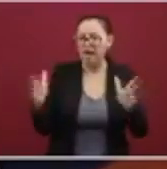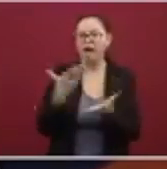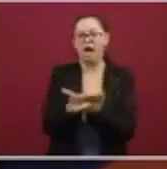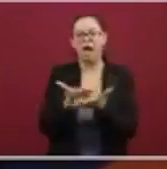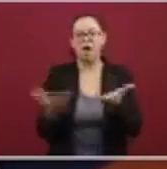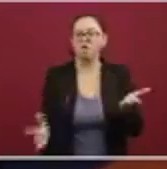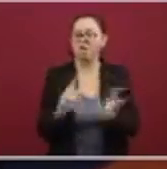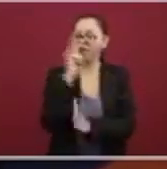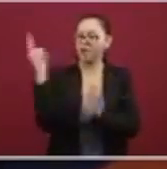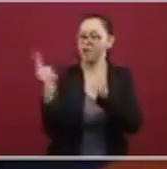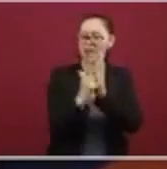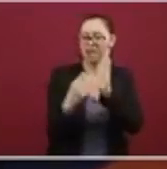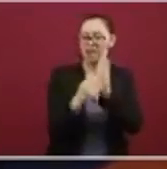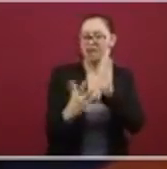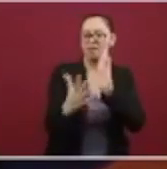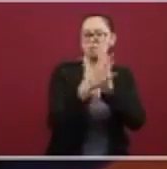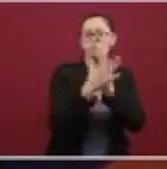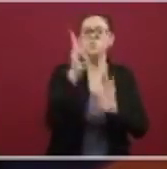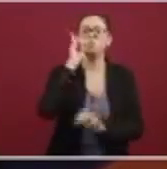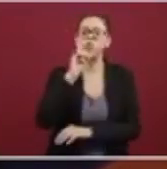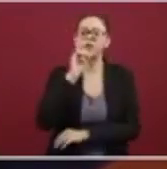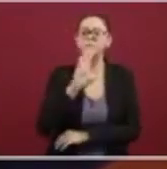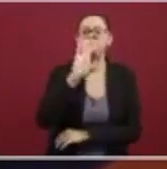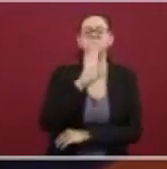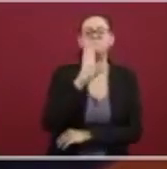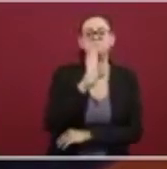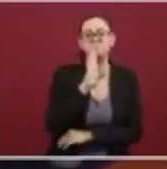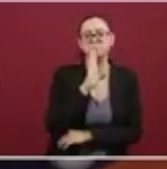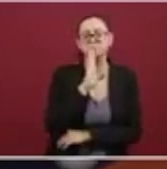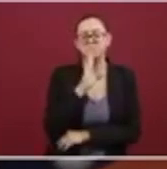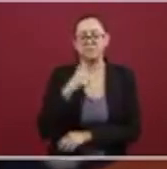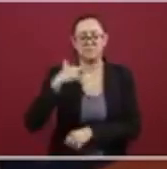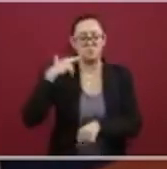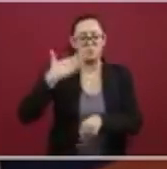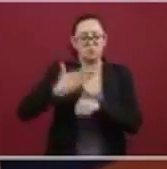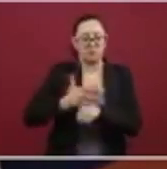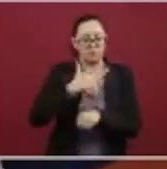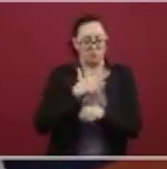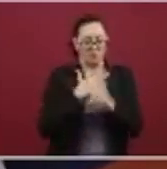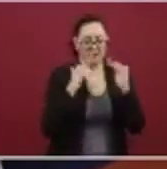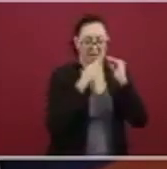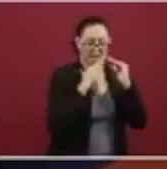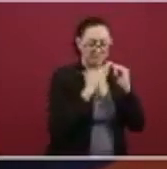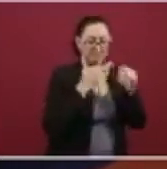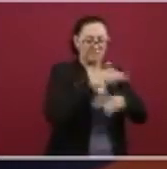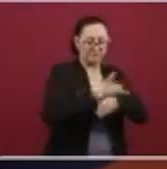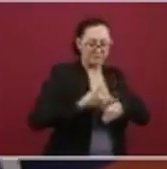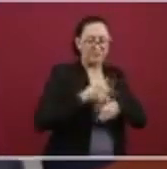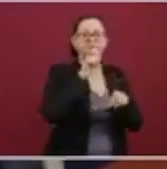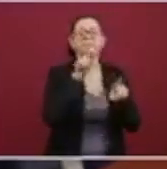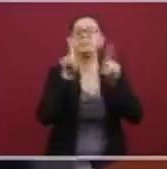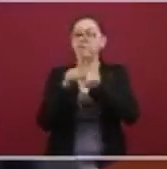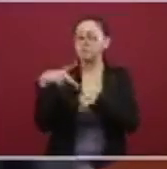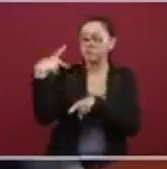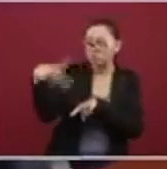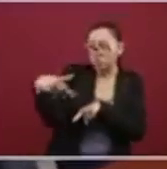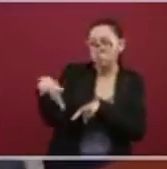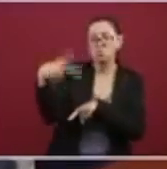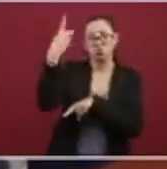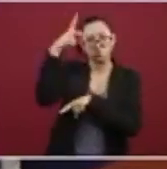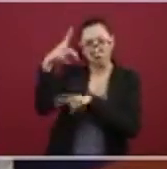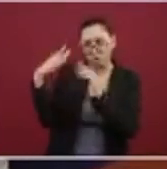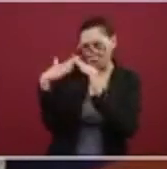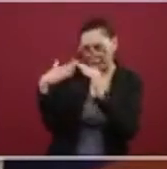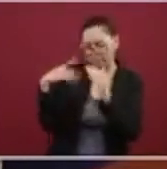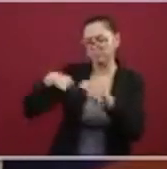ley para todas las madres que no solamente nos hacemos cargo de nuestras casas, sino también de nuestros empleadores, que cuidamos